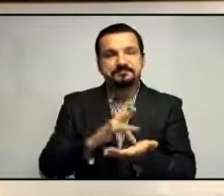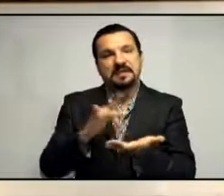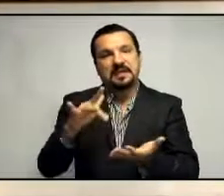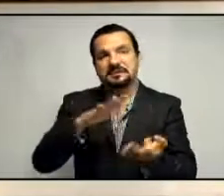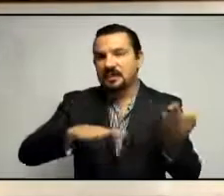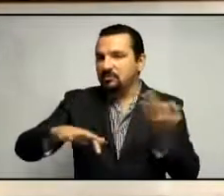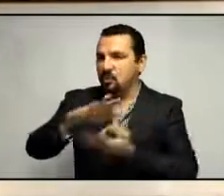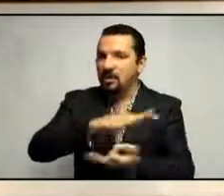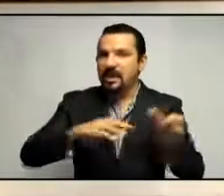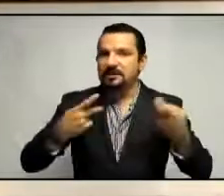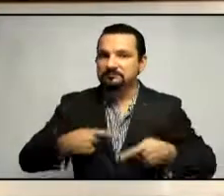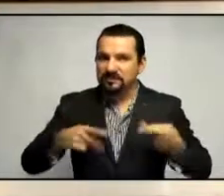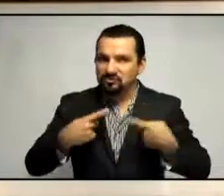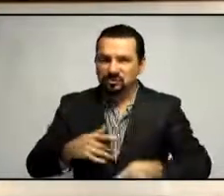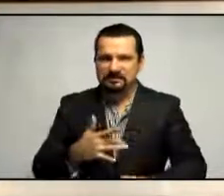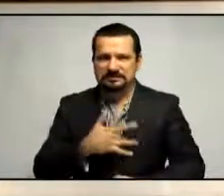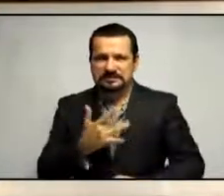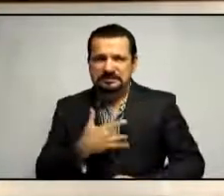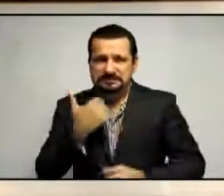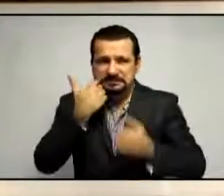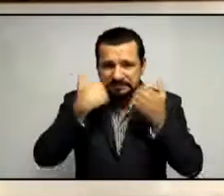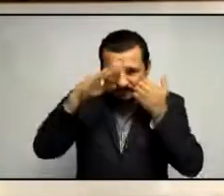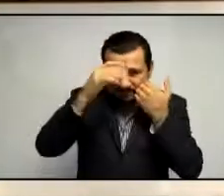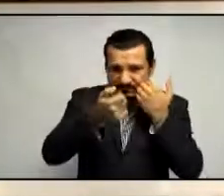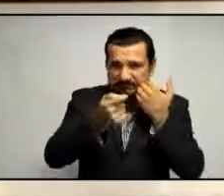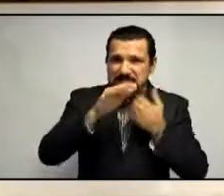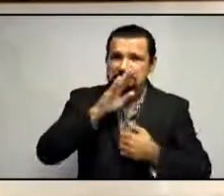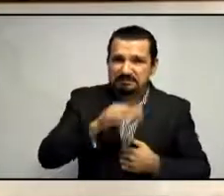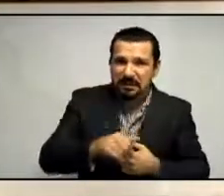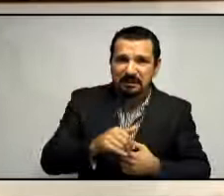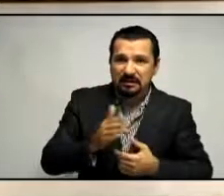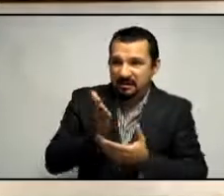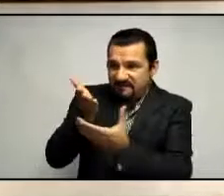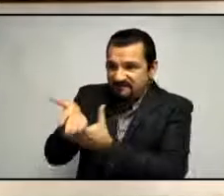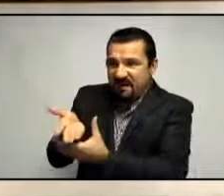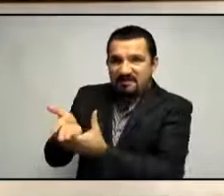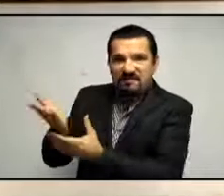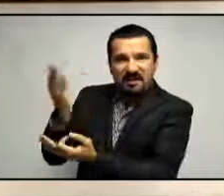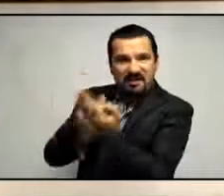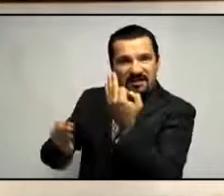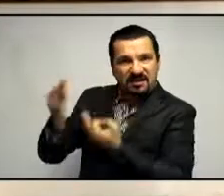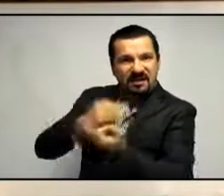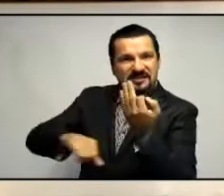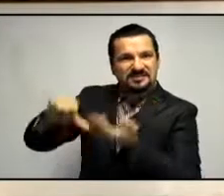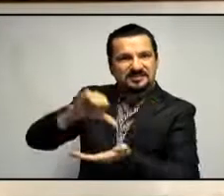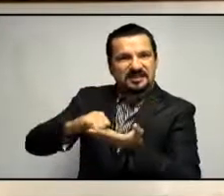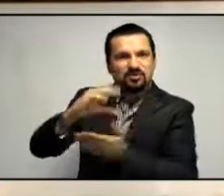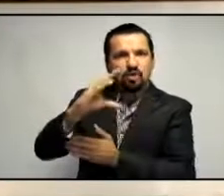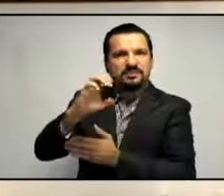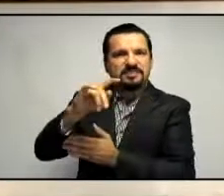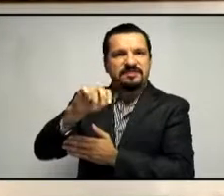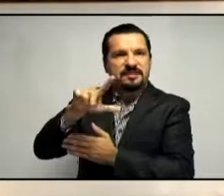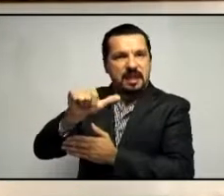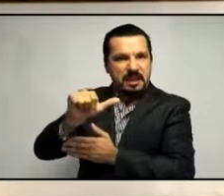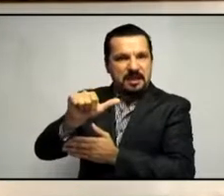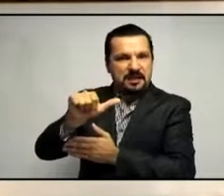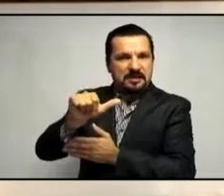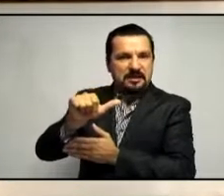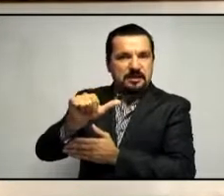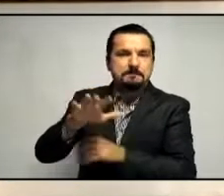las personas con síntomas que están yendo a atenderse a los centros Centinela.